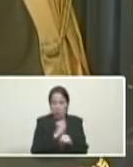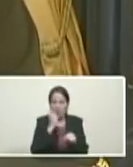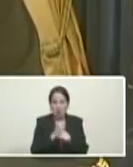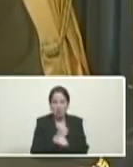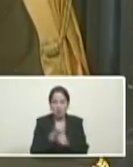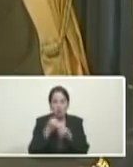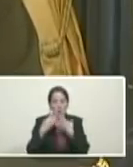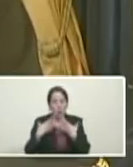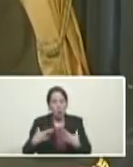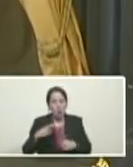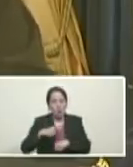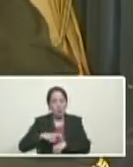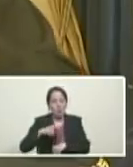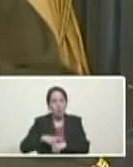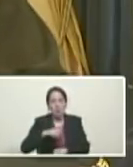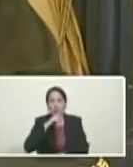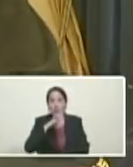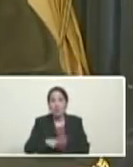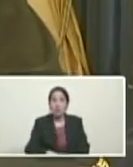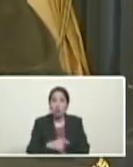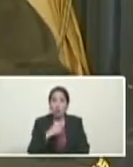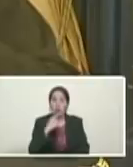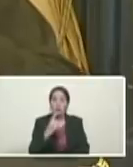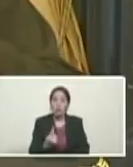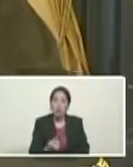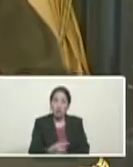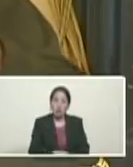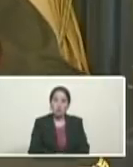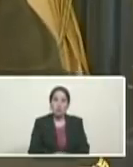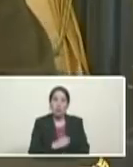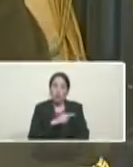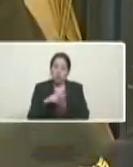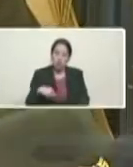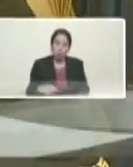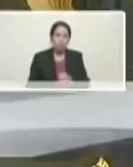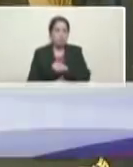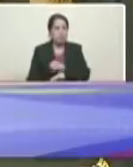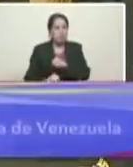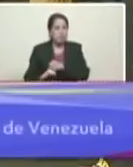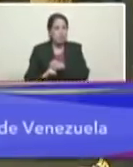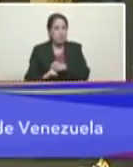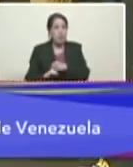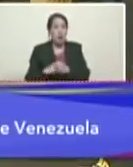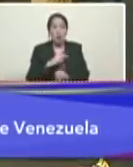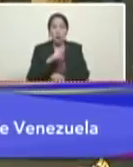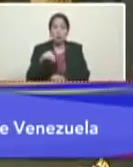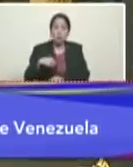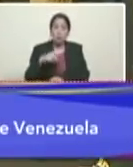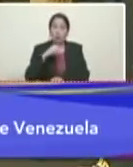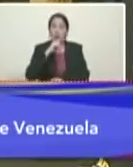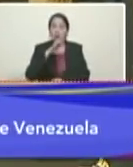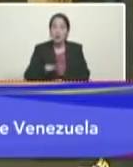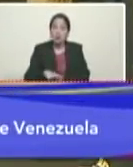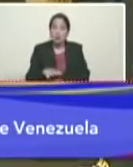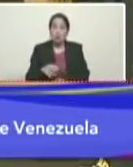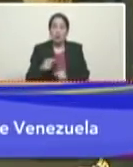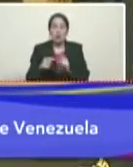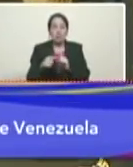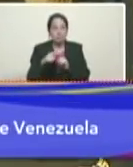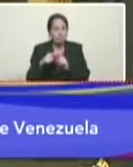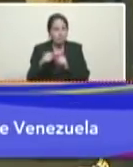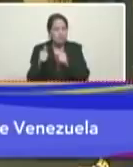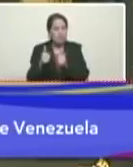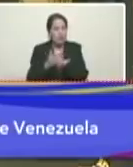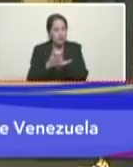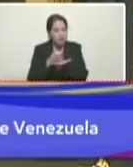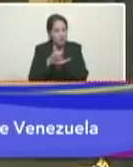correcto de la historia lo digo venezolanos y venezolanas estamos en el lado correcto de la